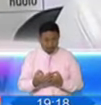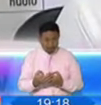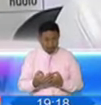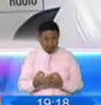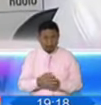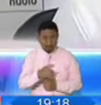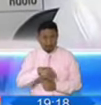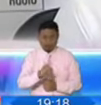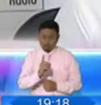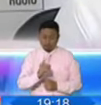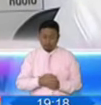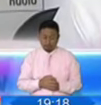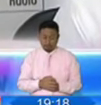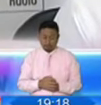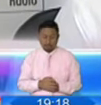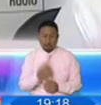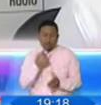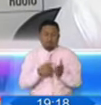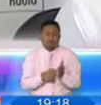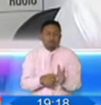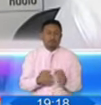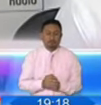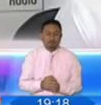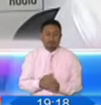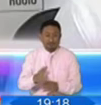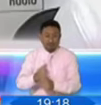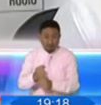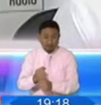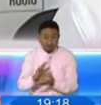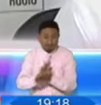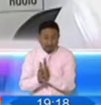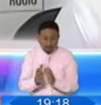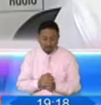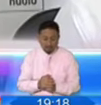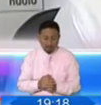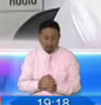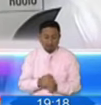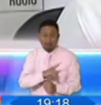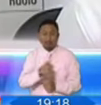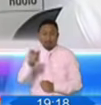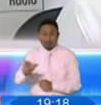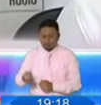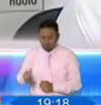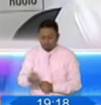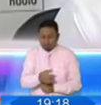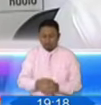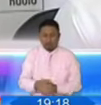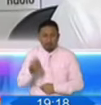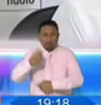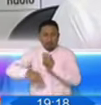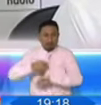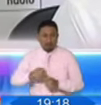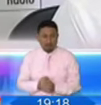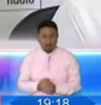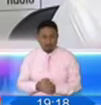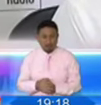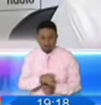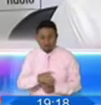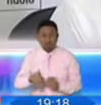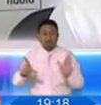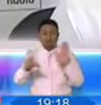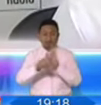estamos sufriendo. ¿Qué me dice usted de la inseguridad? ¿Qué me dice usted de los asesinatos? Microtráfico. Si usted no deroga